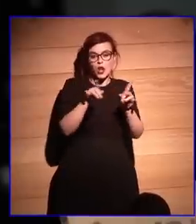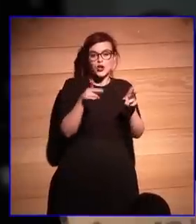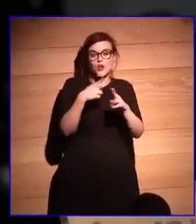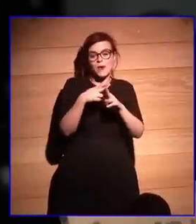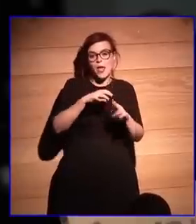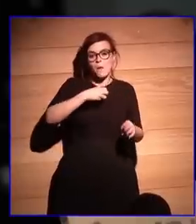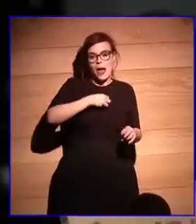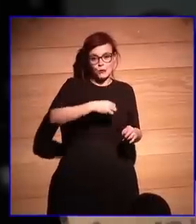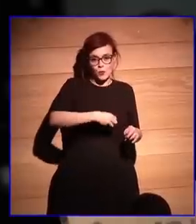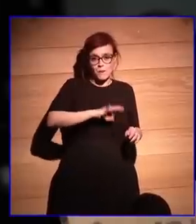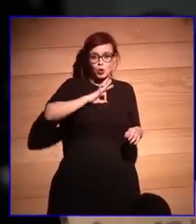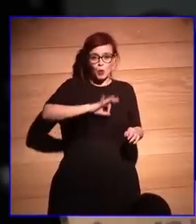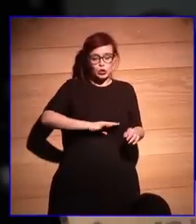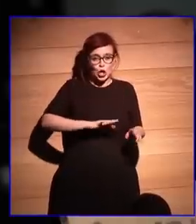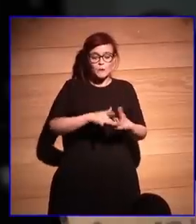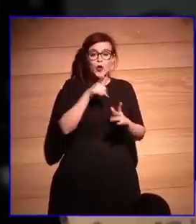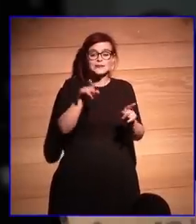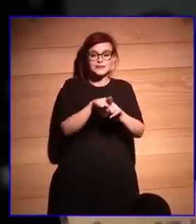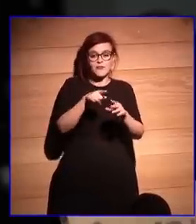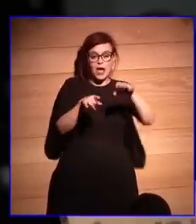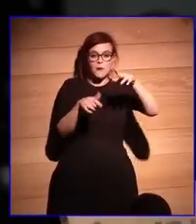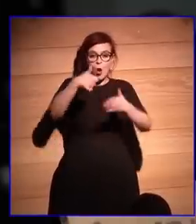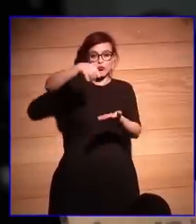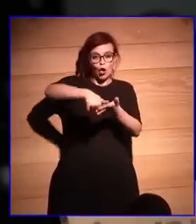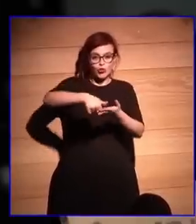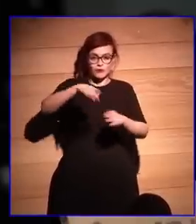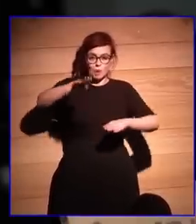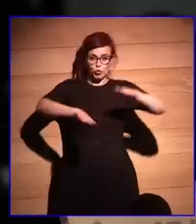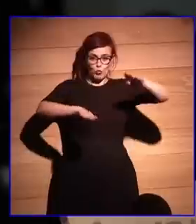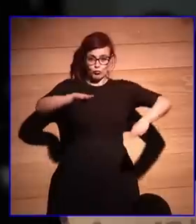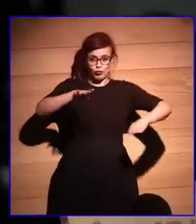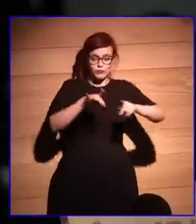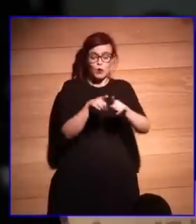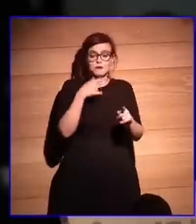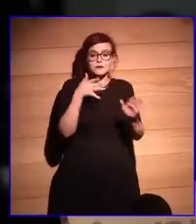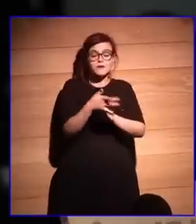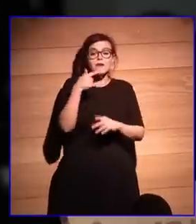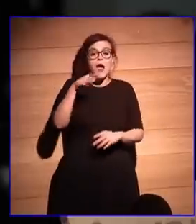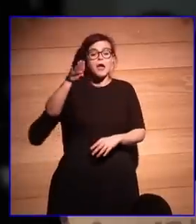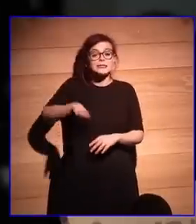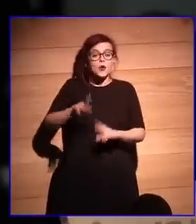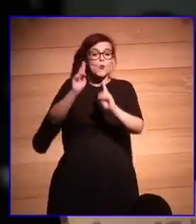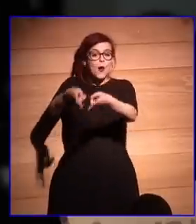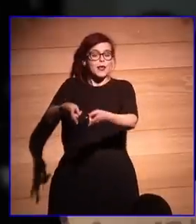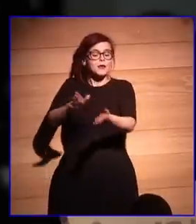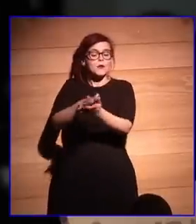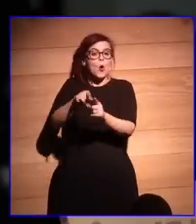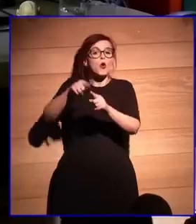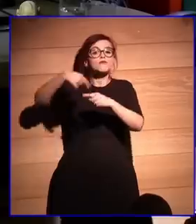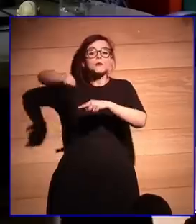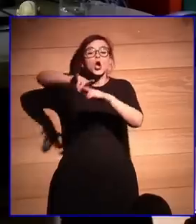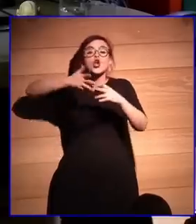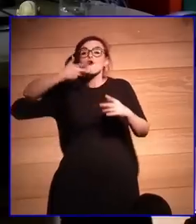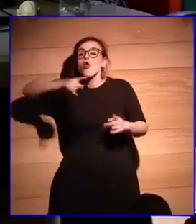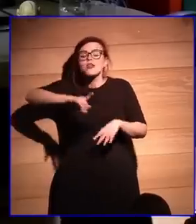y que tiene que ver también con eso. Aprietas este botón y muere alguien que tú no sabes quién es. Una función de casona. Y